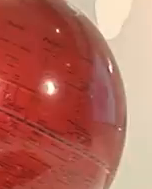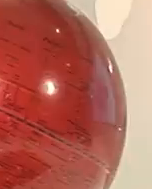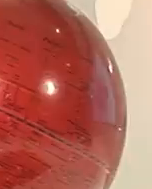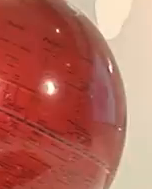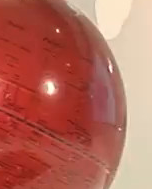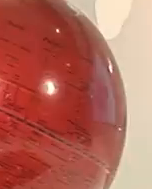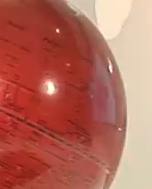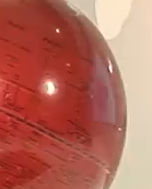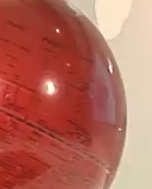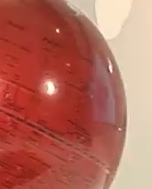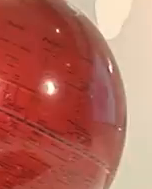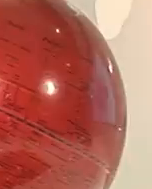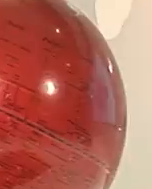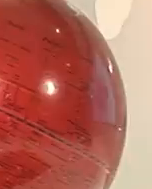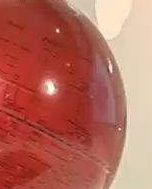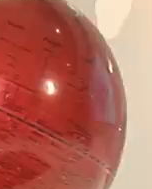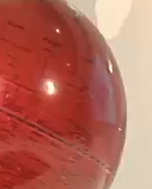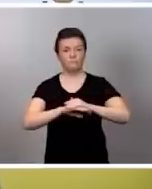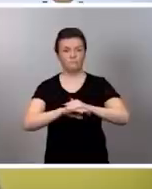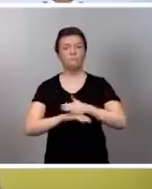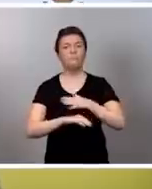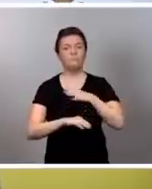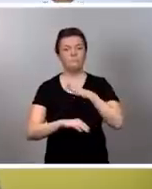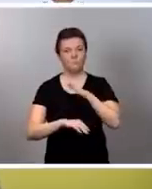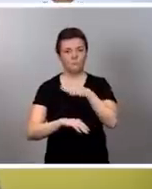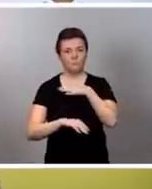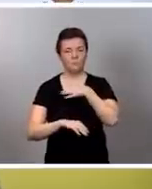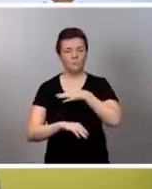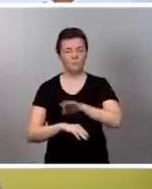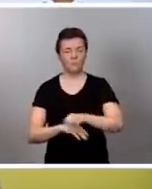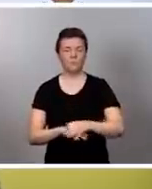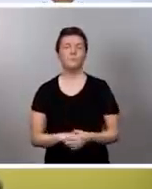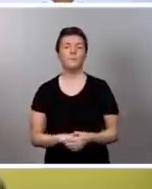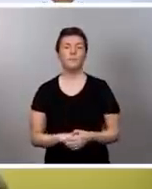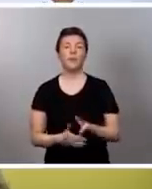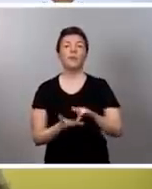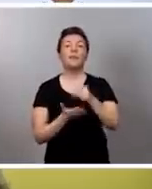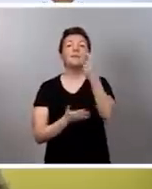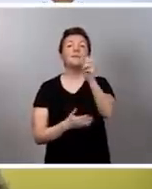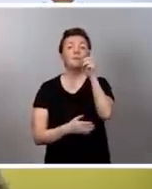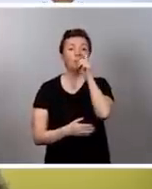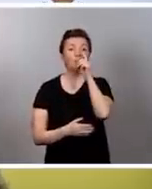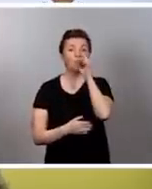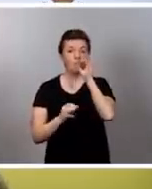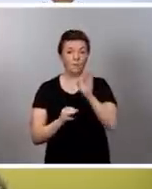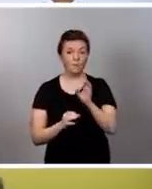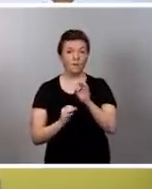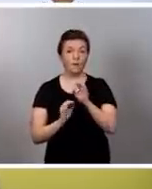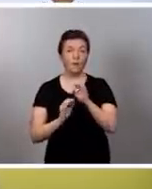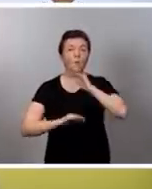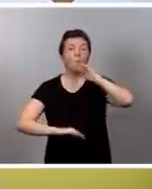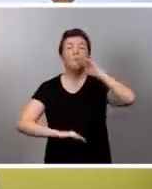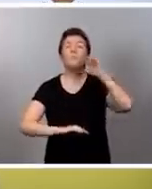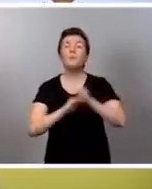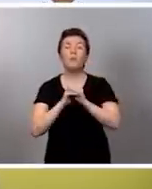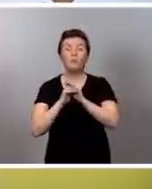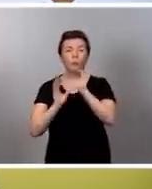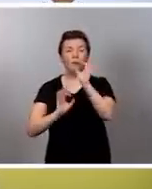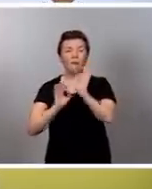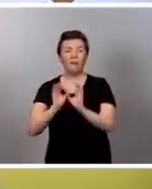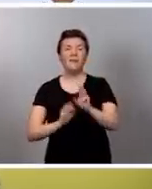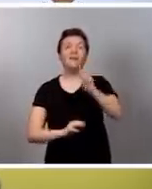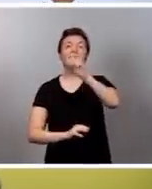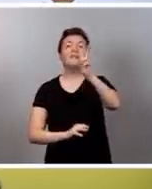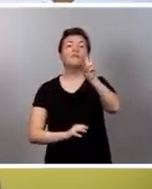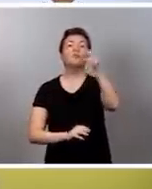mismo. Escúchenlo, escúchenlo. A 30 de junio, el grado de cumplimiento es del